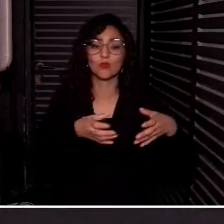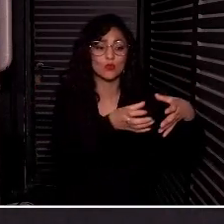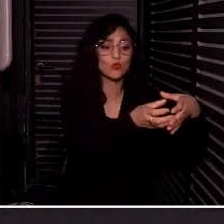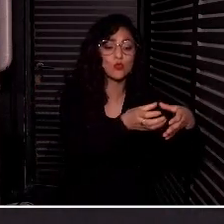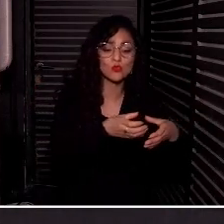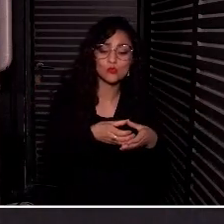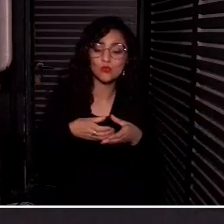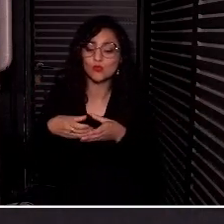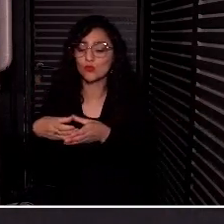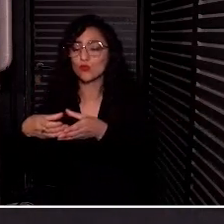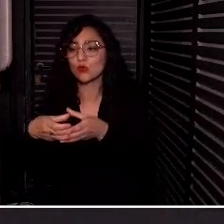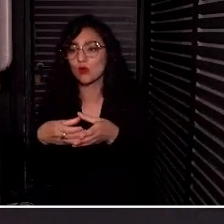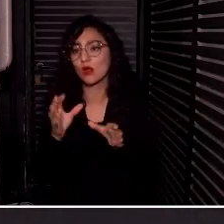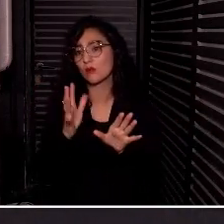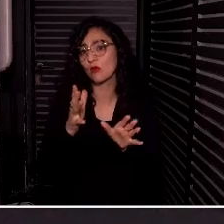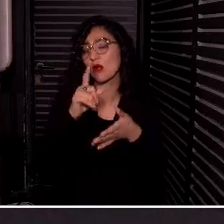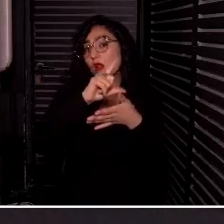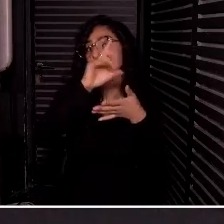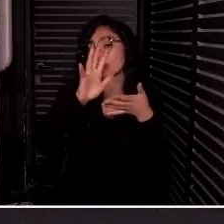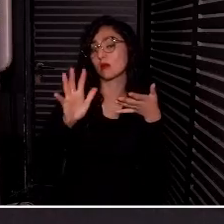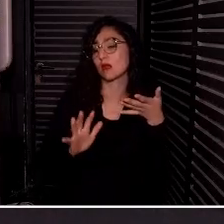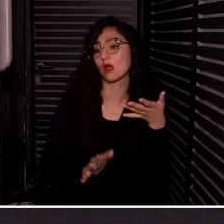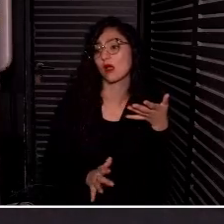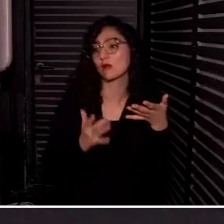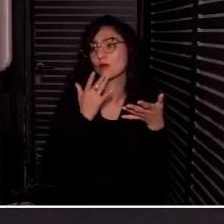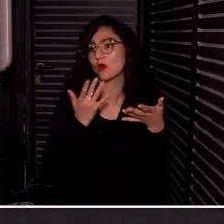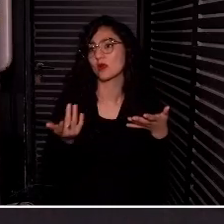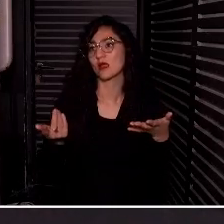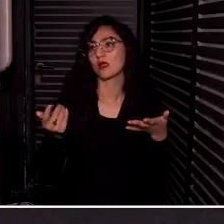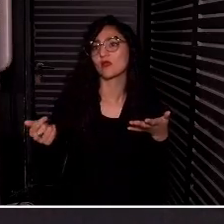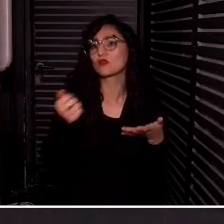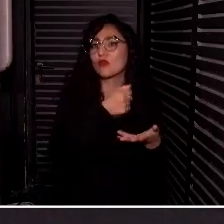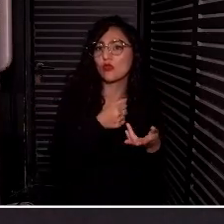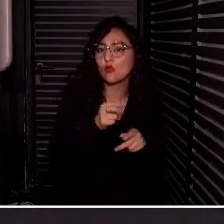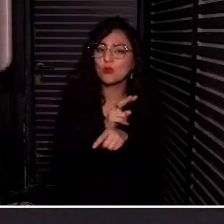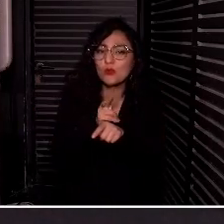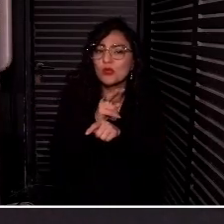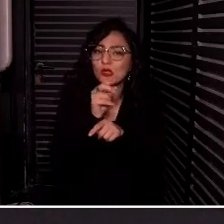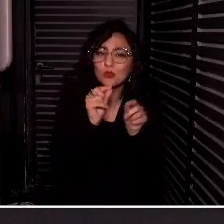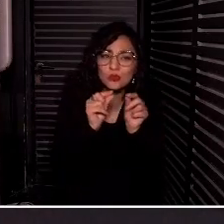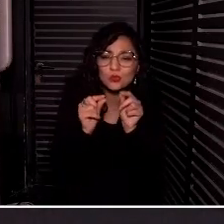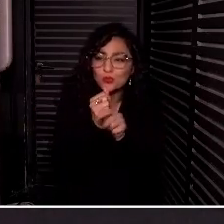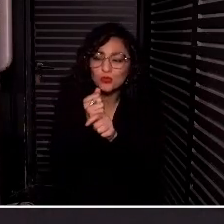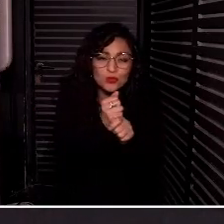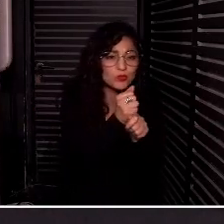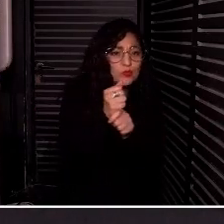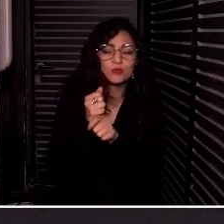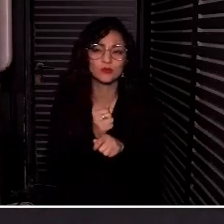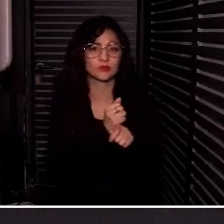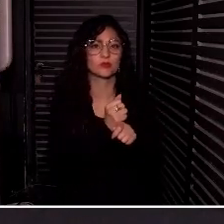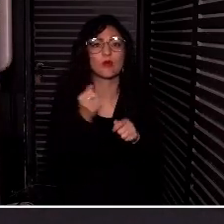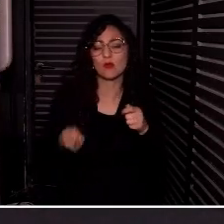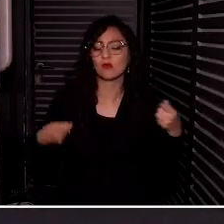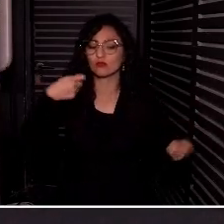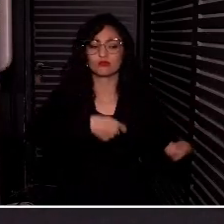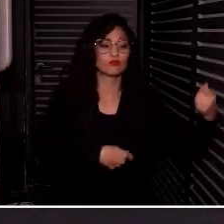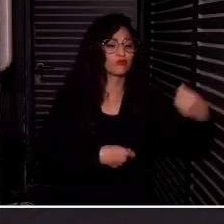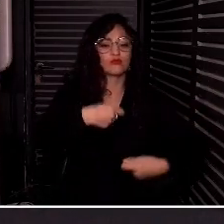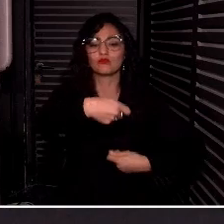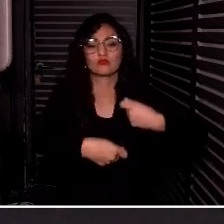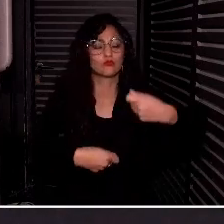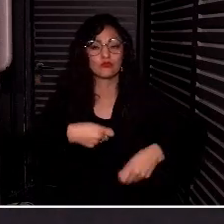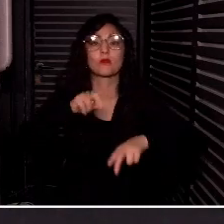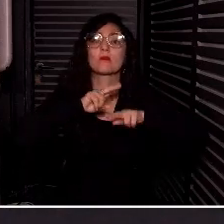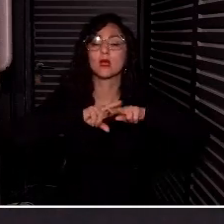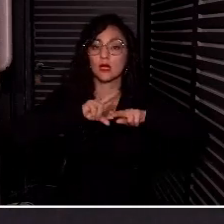jugadores a nivel latinoamericano porque claro contra n Somos todos una hormiguita colaboración para poder hacer esa financiación